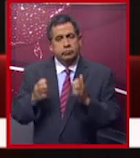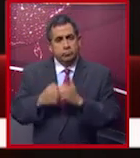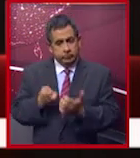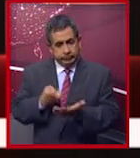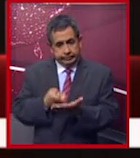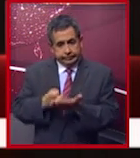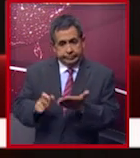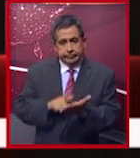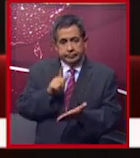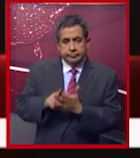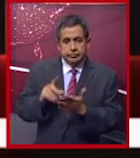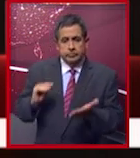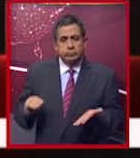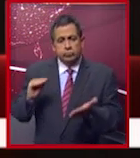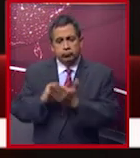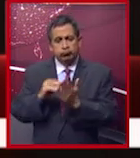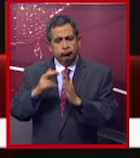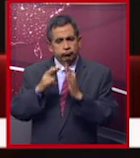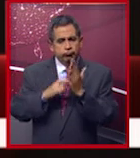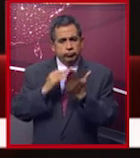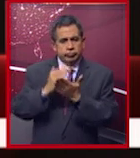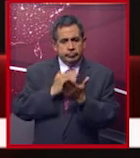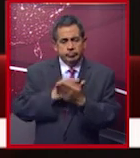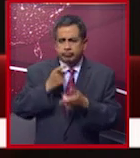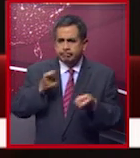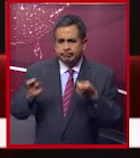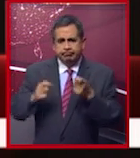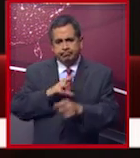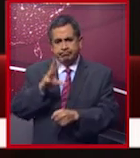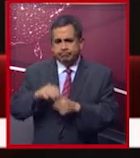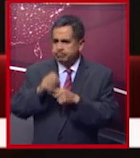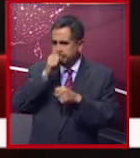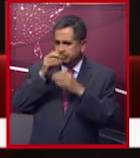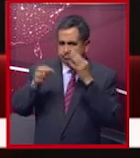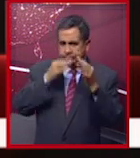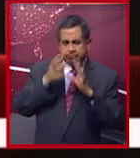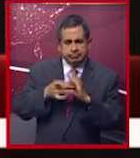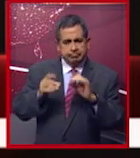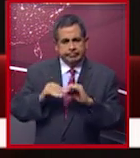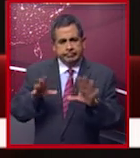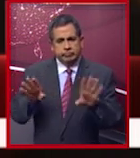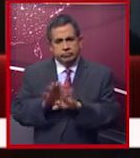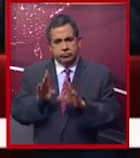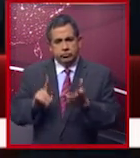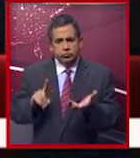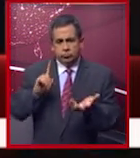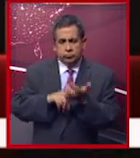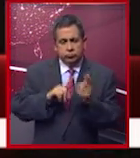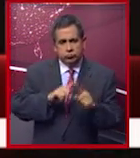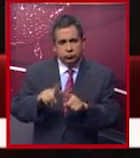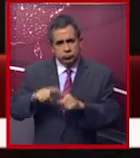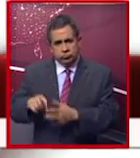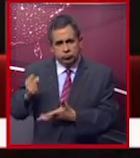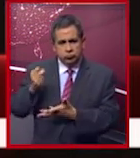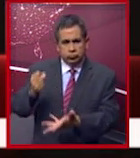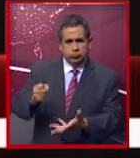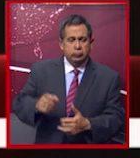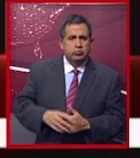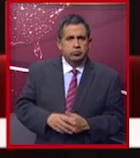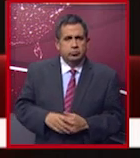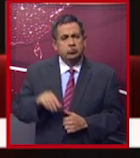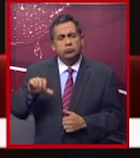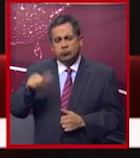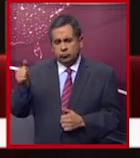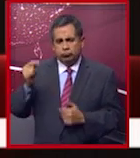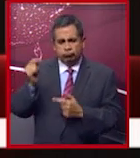esta ley se establecen los lineamientos para el diseño y la ejecución de campañas en este rubro, en donde se involucren recursos públicos. Otro de